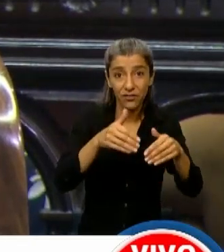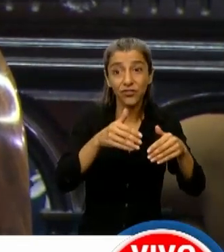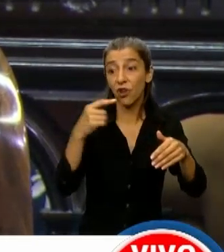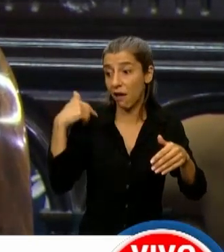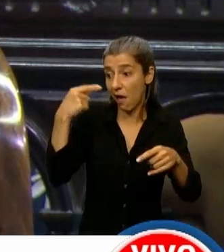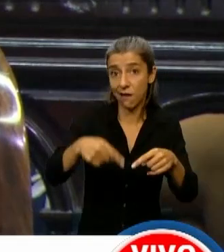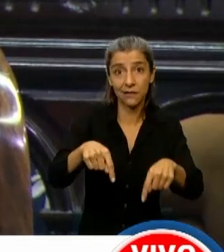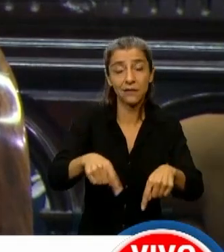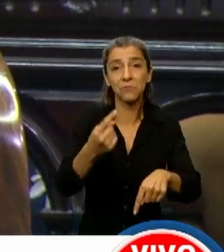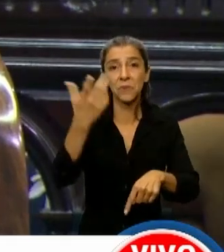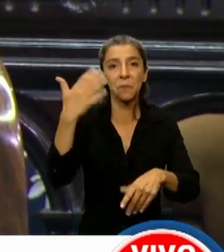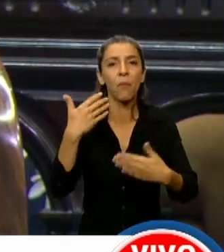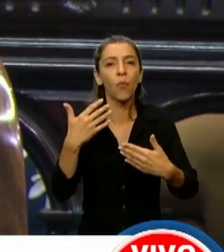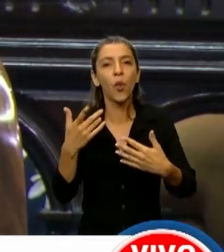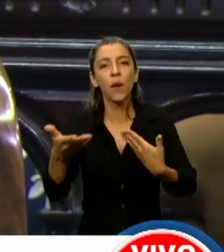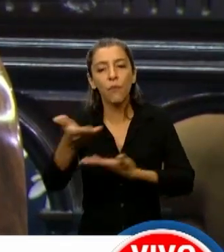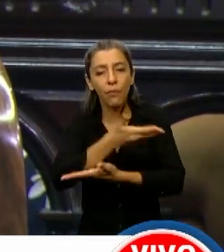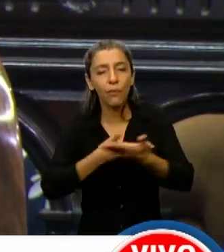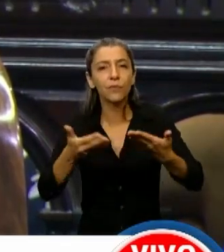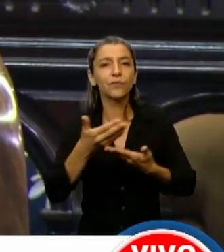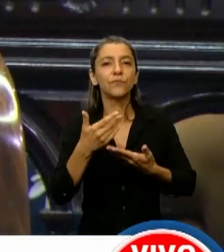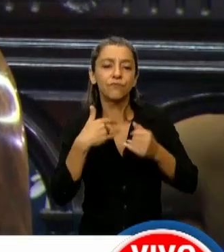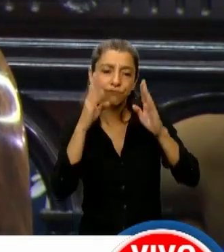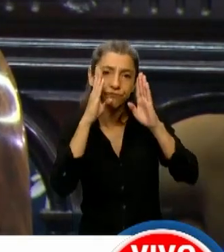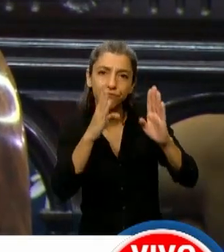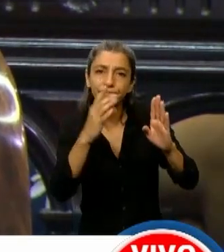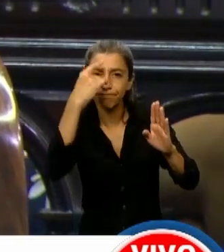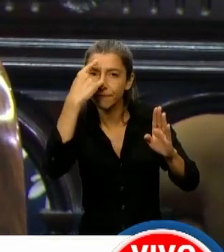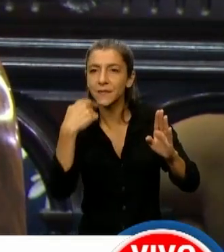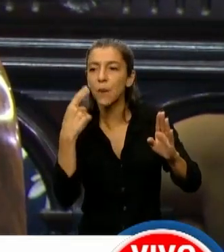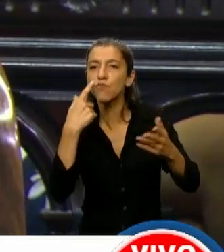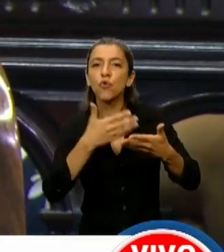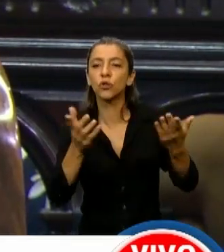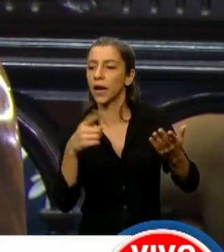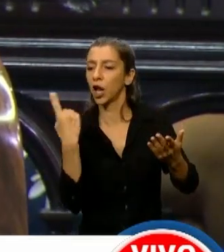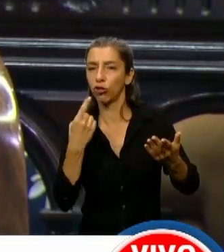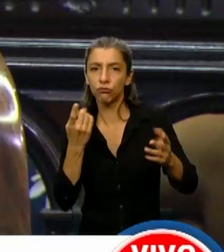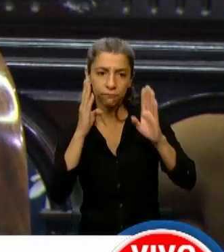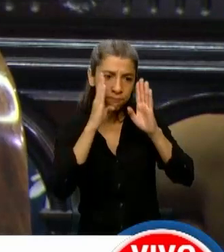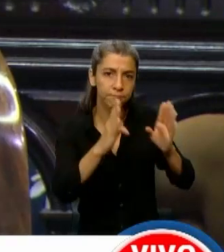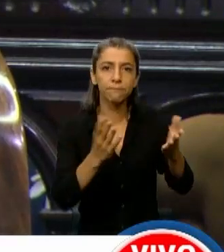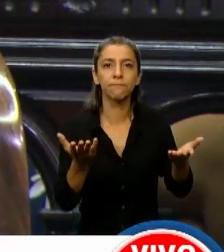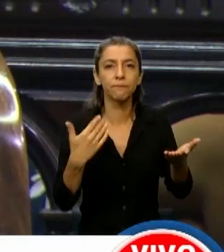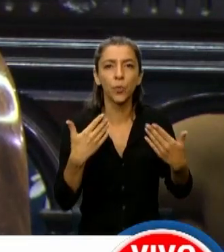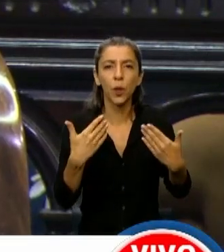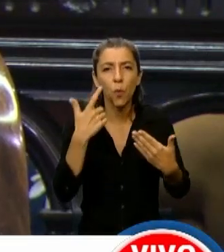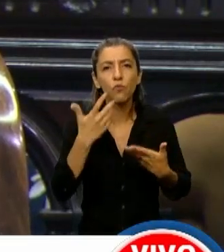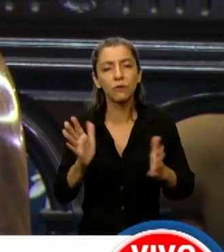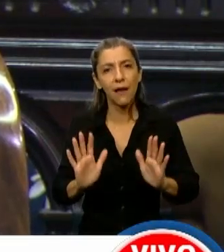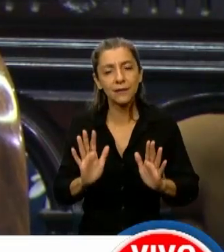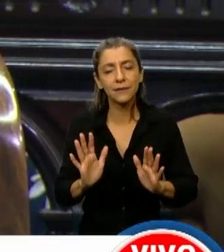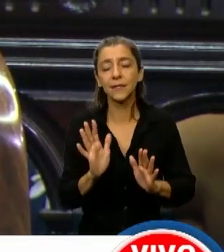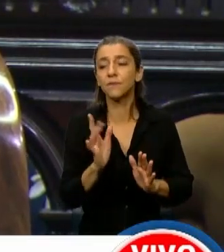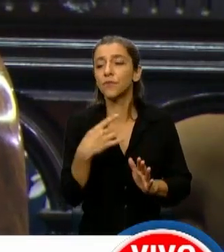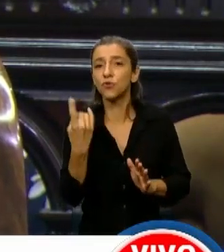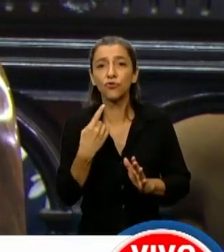para escuchar y demostrar que escuchamos ese mensaje. Es difícil entender, para empezar, cómo discutimos un